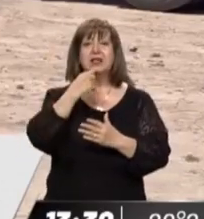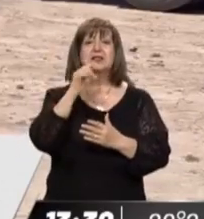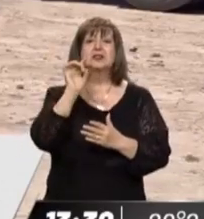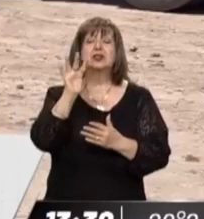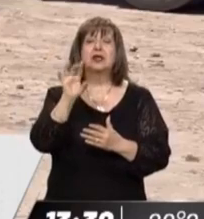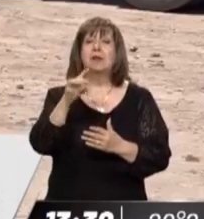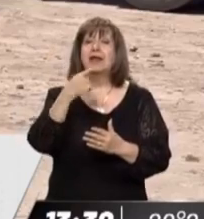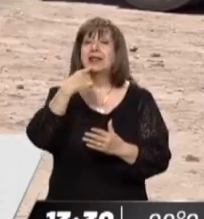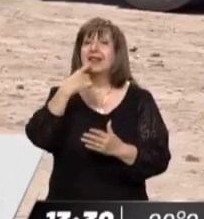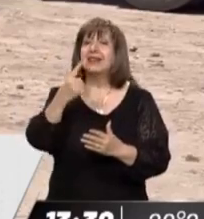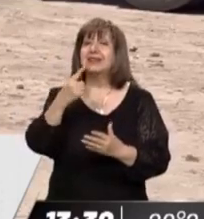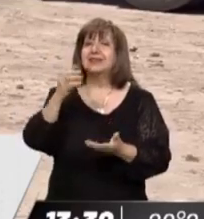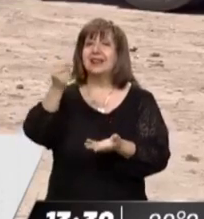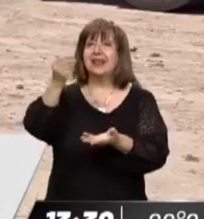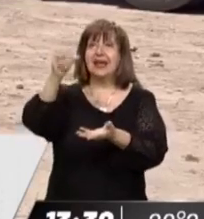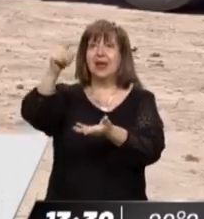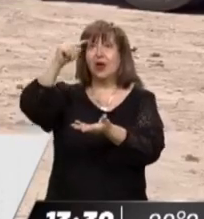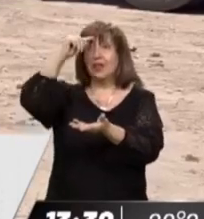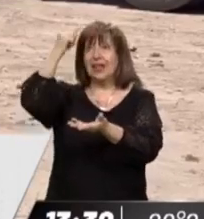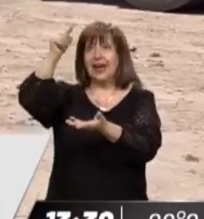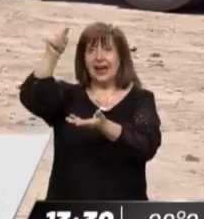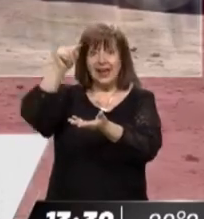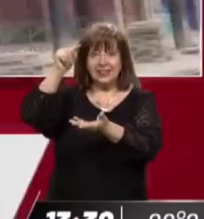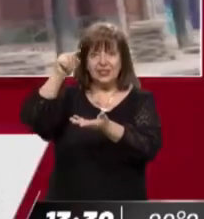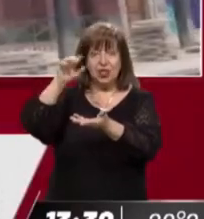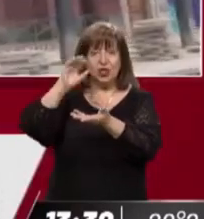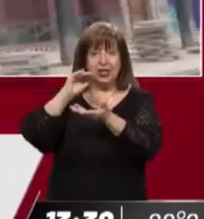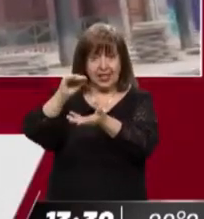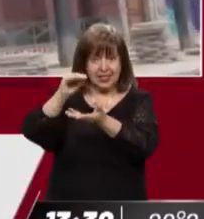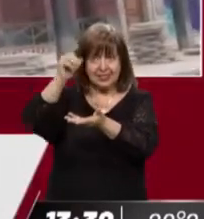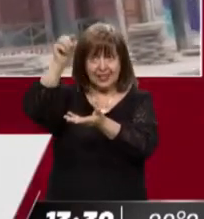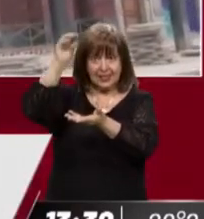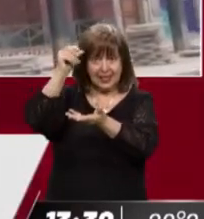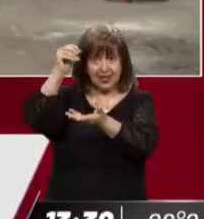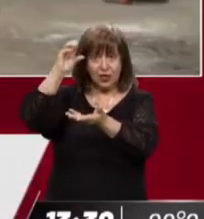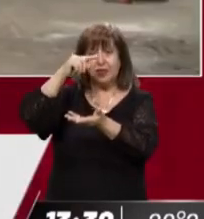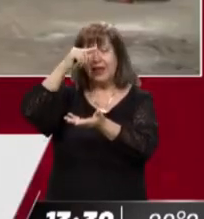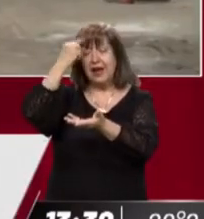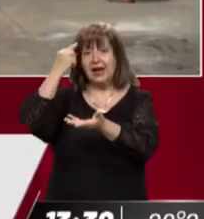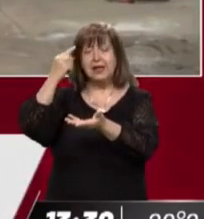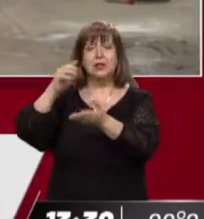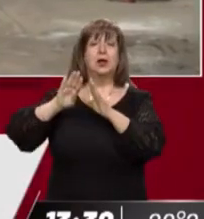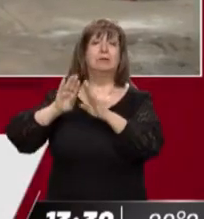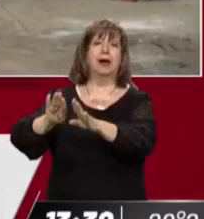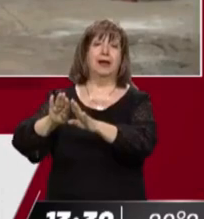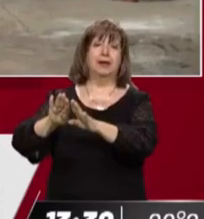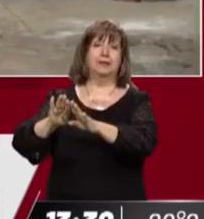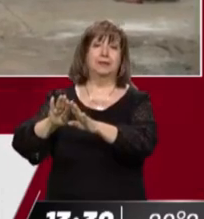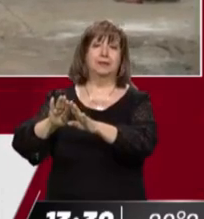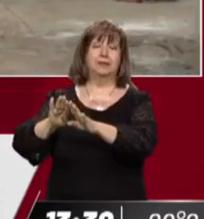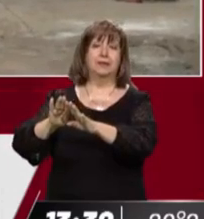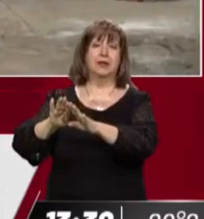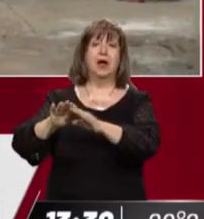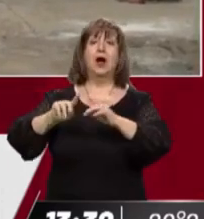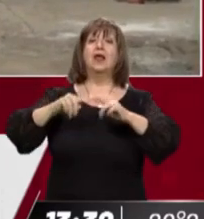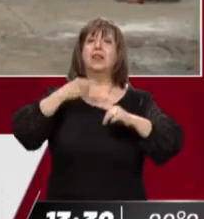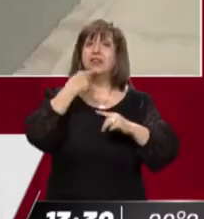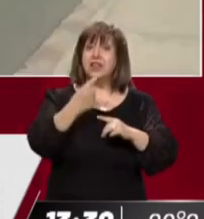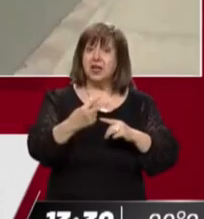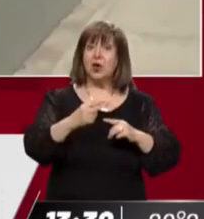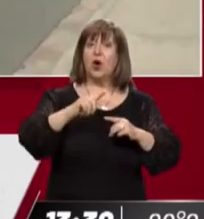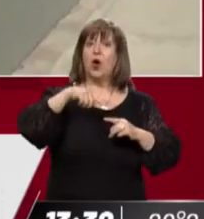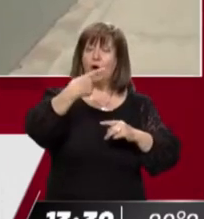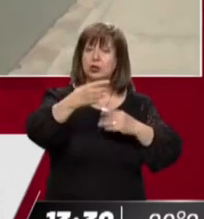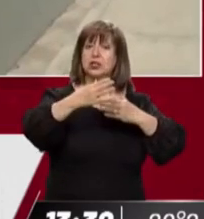obras con fondos nación. Sí, hay que aclarar que ha dicho que las obras que están en marcha las van a